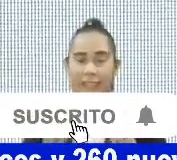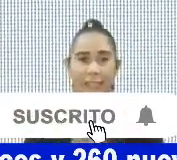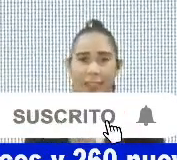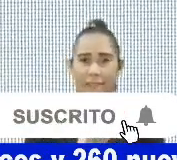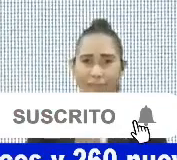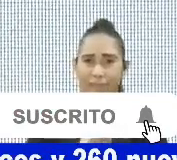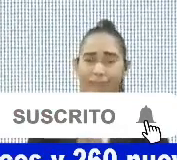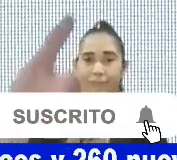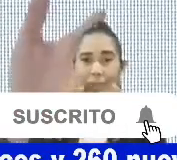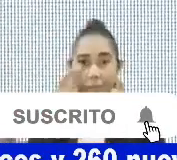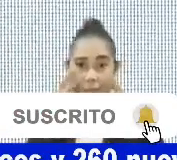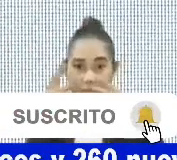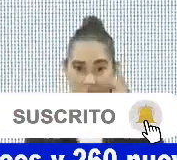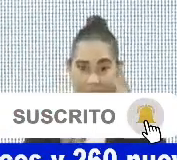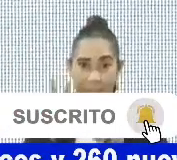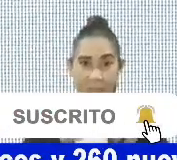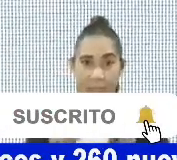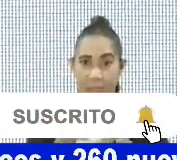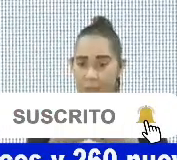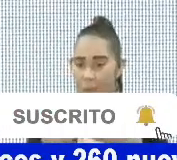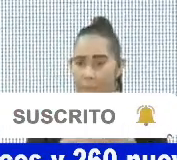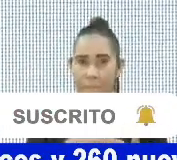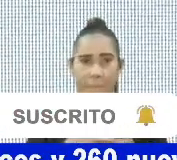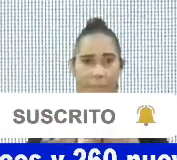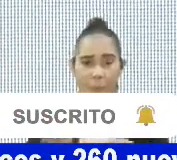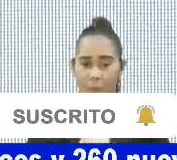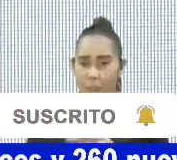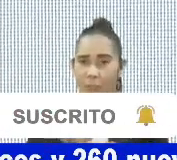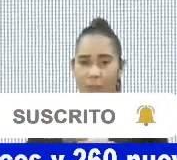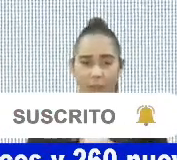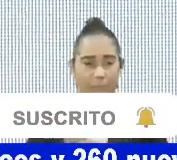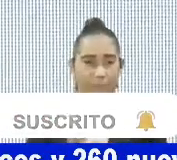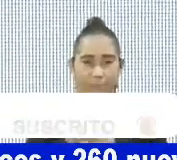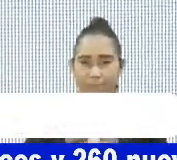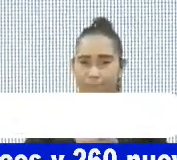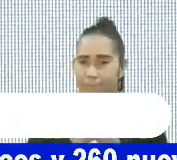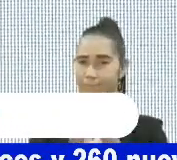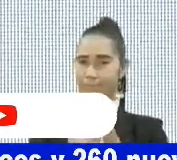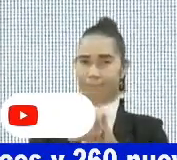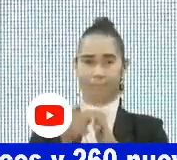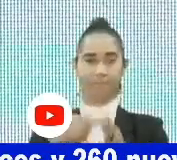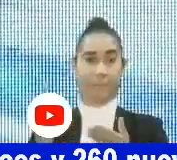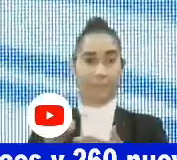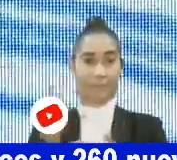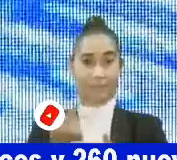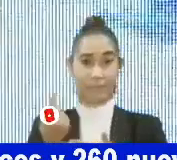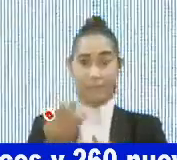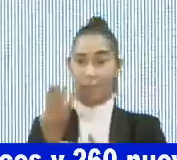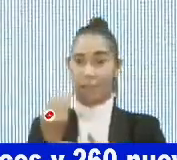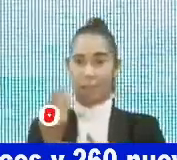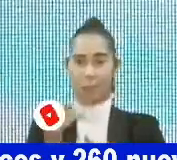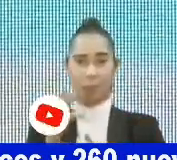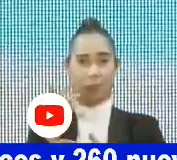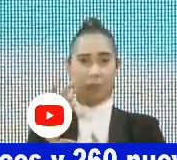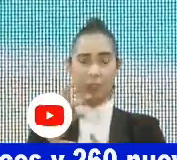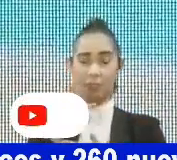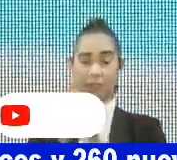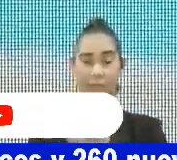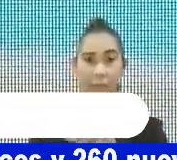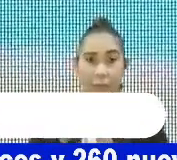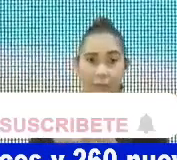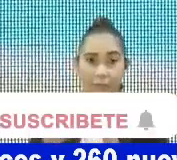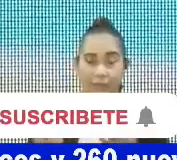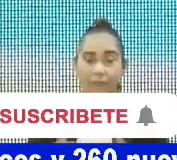ojos abiertos, no importando a veces teniendo jornadas de trabajo de 14, de 16